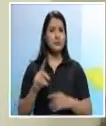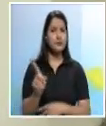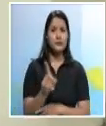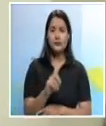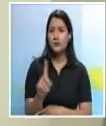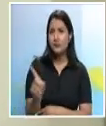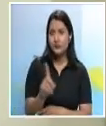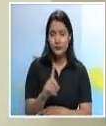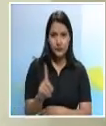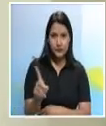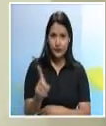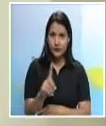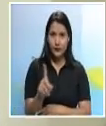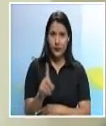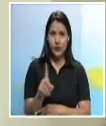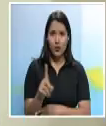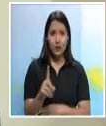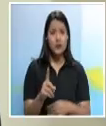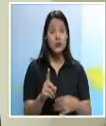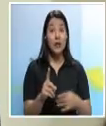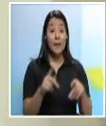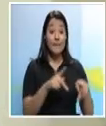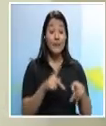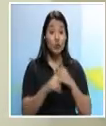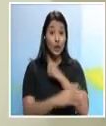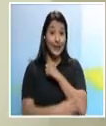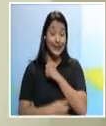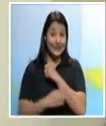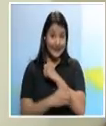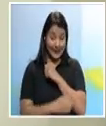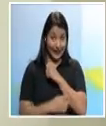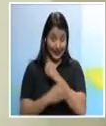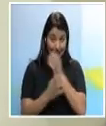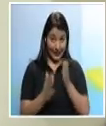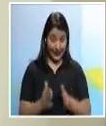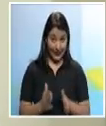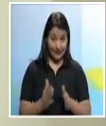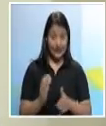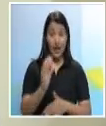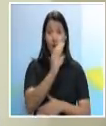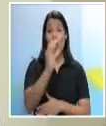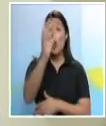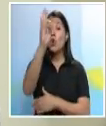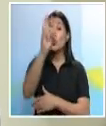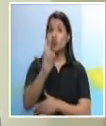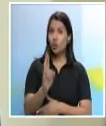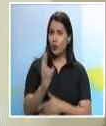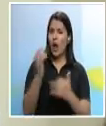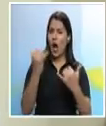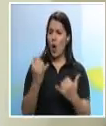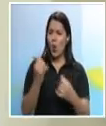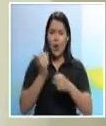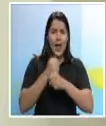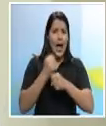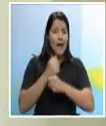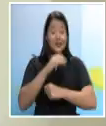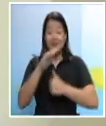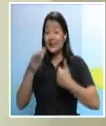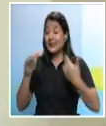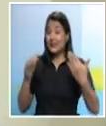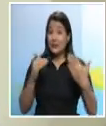al paso de sus migrantes en condición irregular. Costa Rica está haciendo todo lo posible para